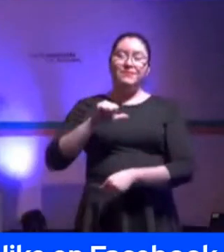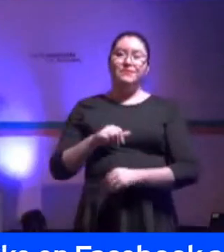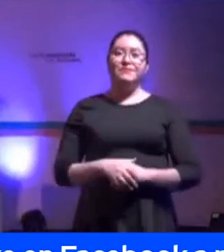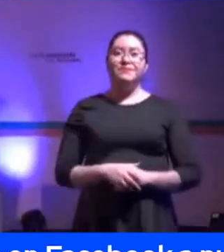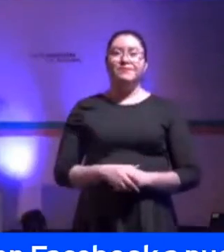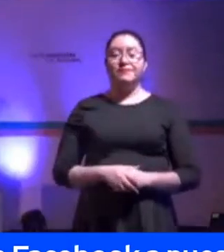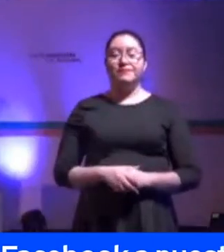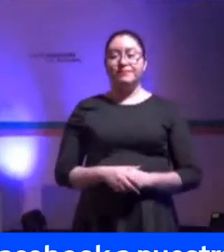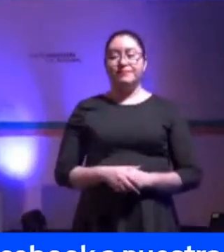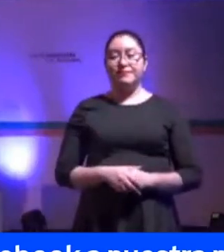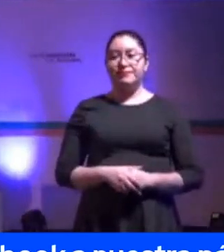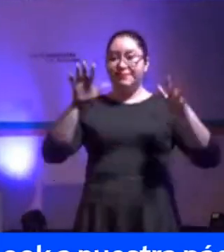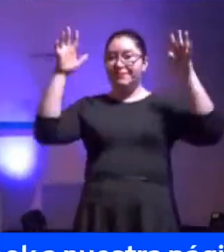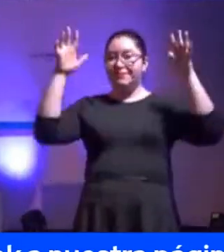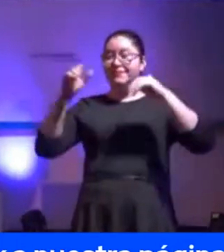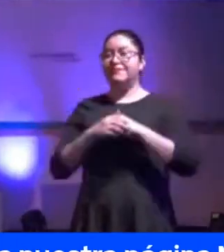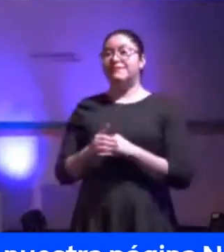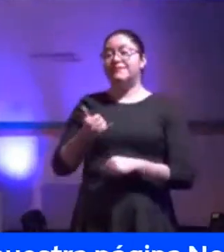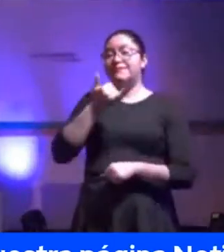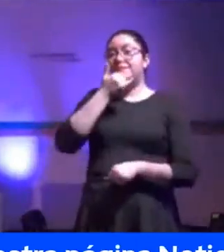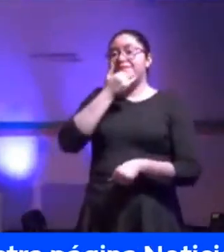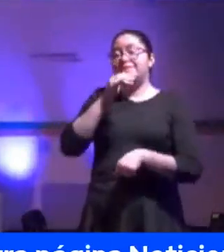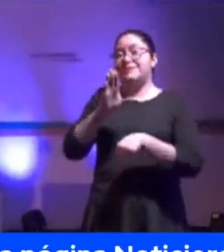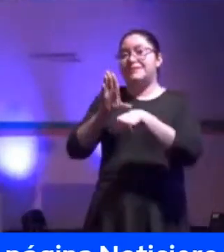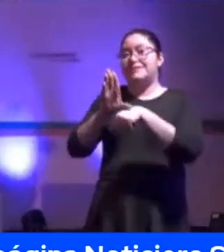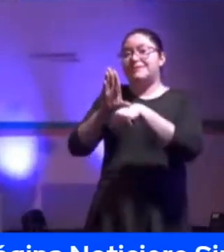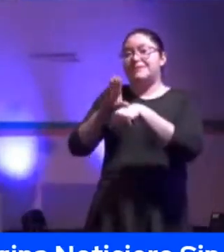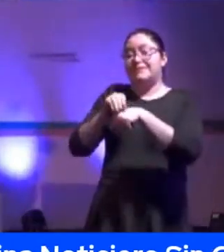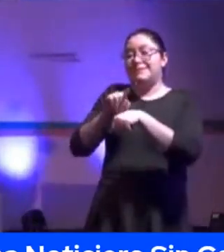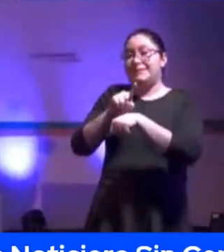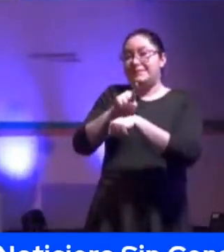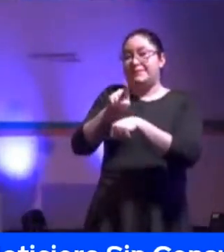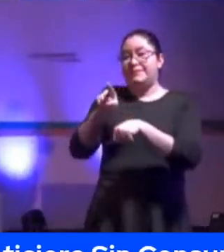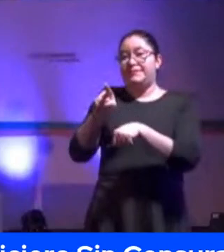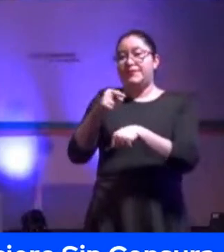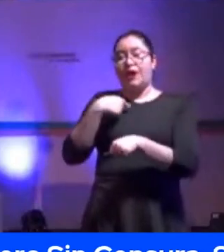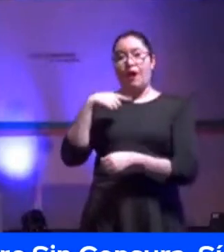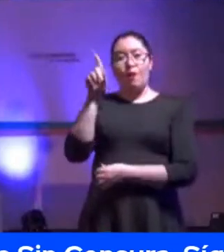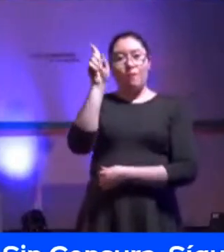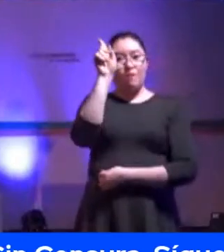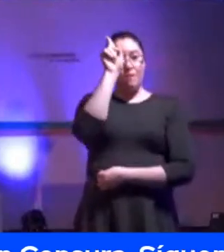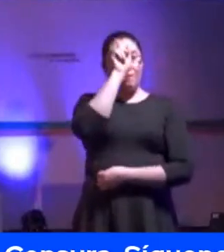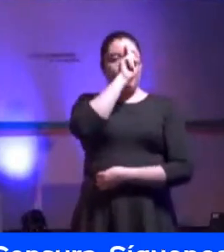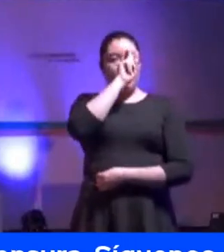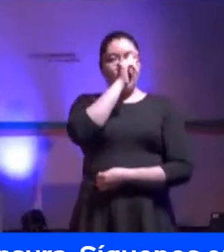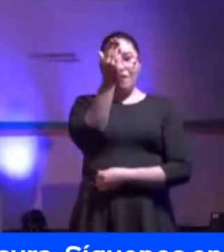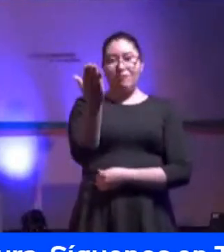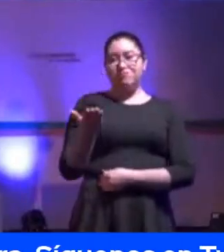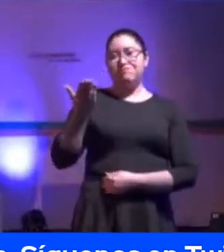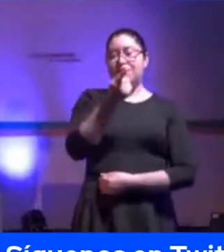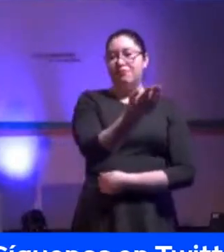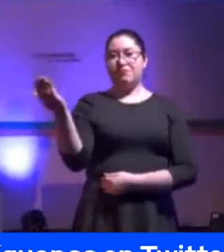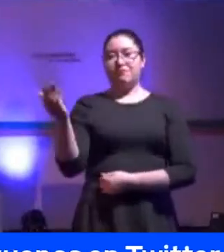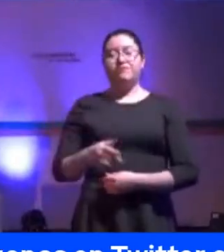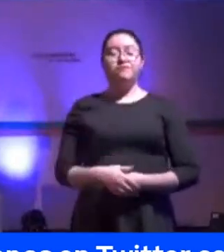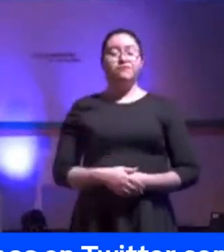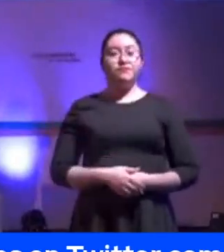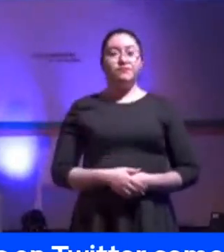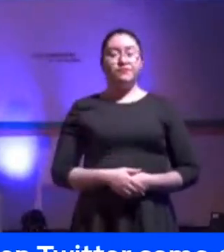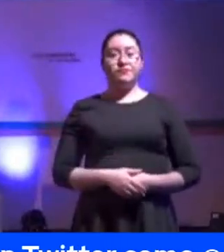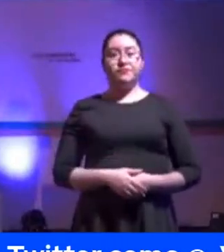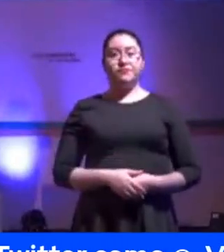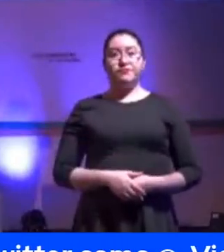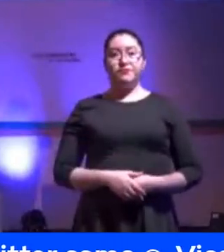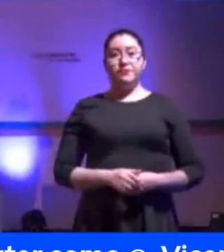Oigan, yo quiero, si me permites, quiero hacer una recomendación y una petición muy, muy, muy, muy, muy importante.